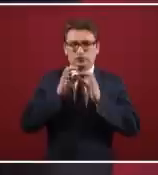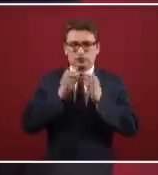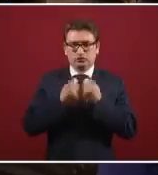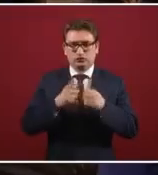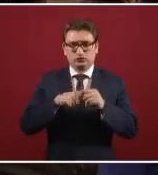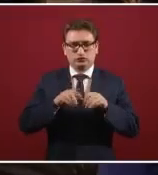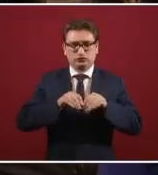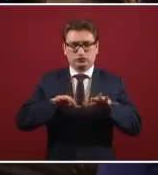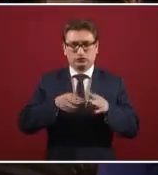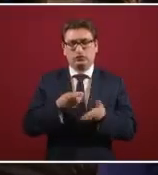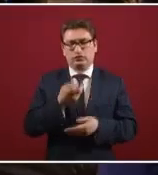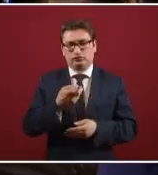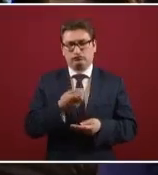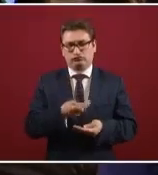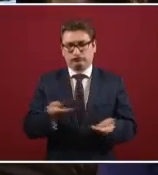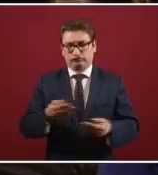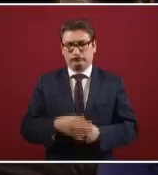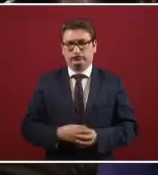social